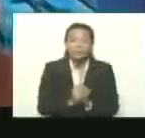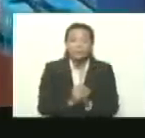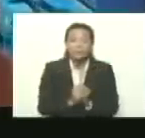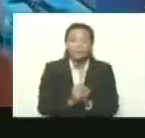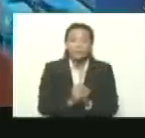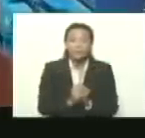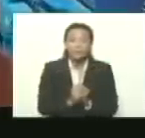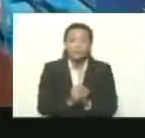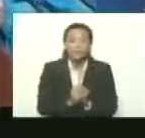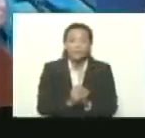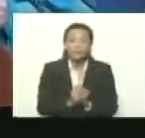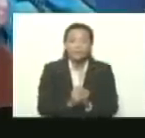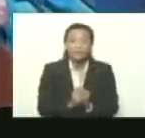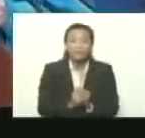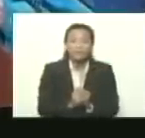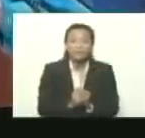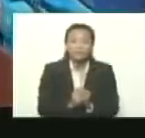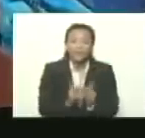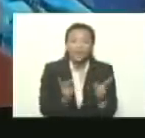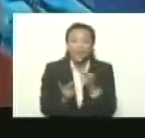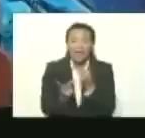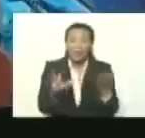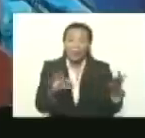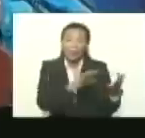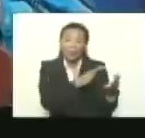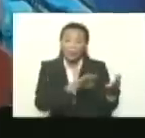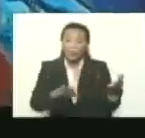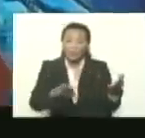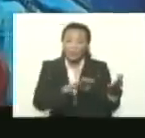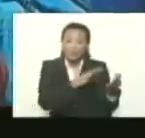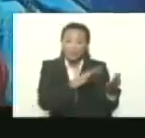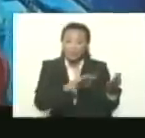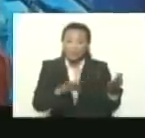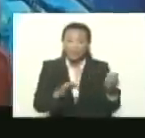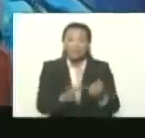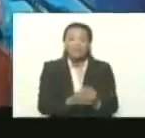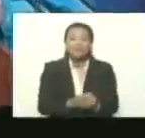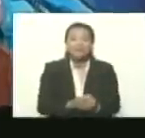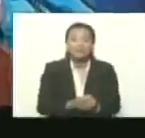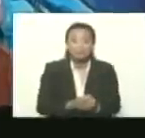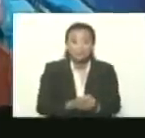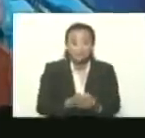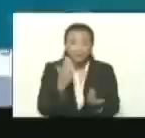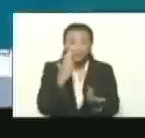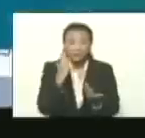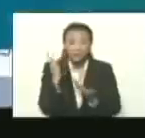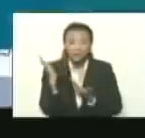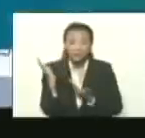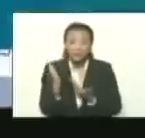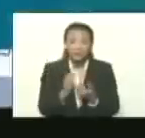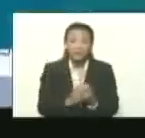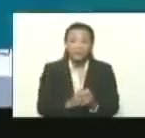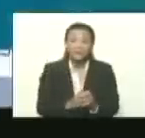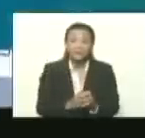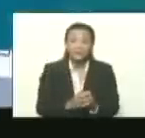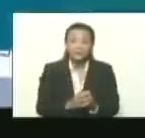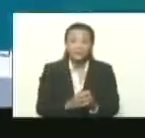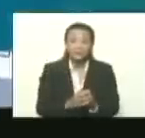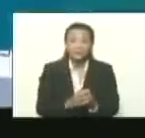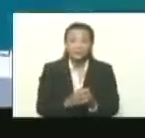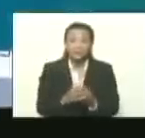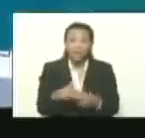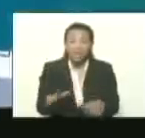María Daniela, violinista las dos. Y aquí en